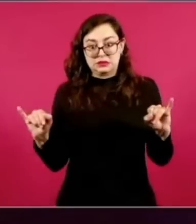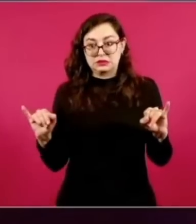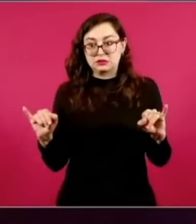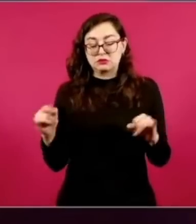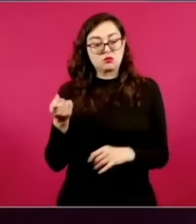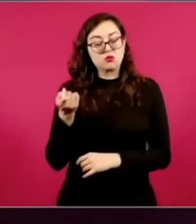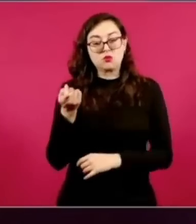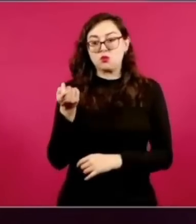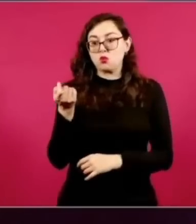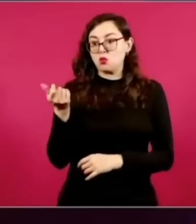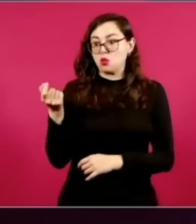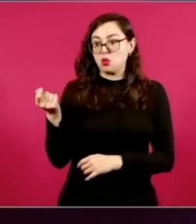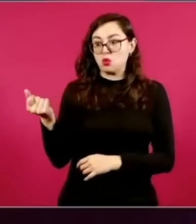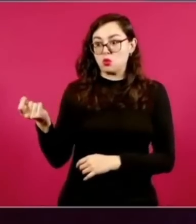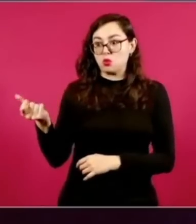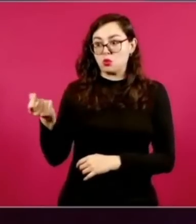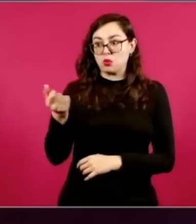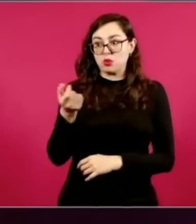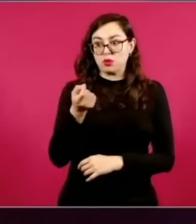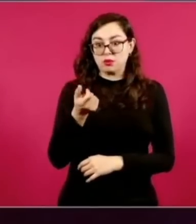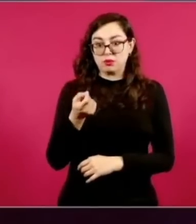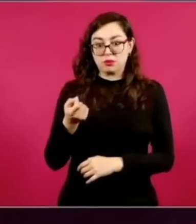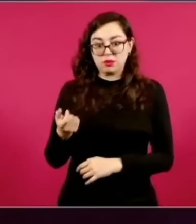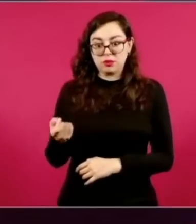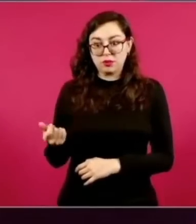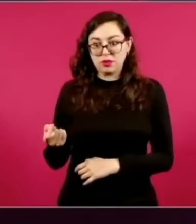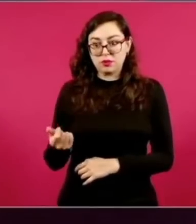pero fue la excepción.